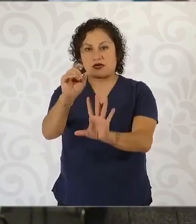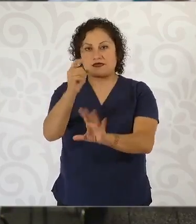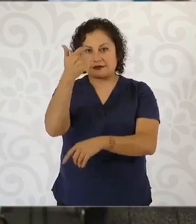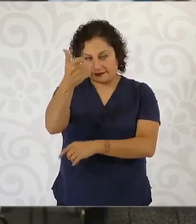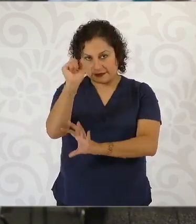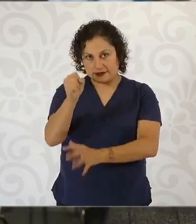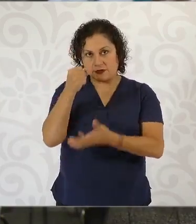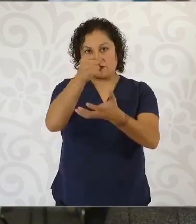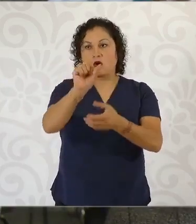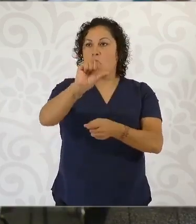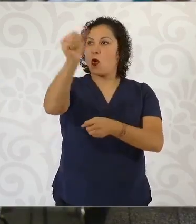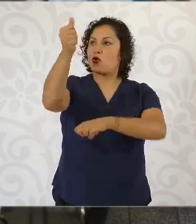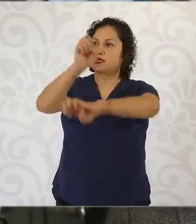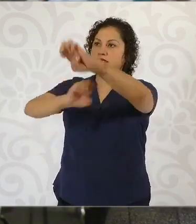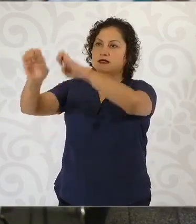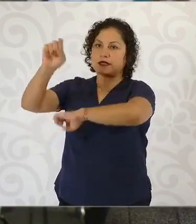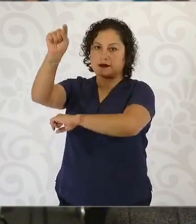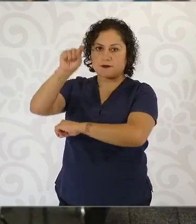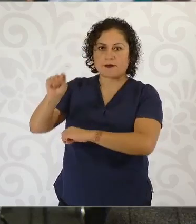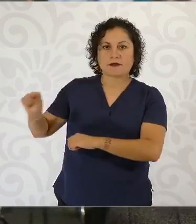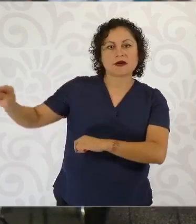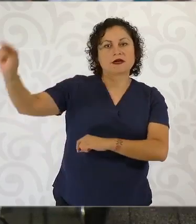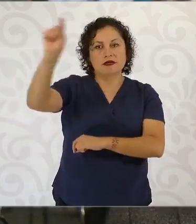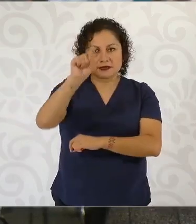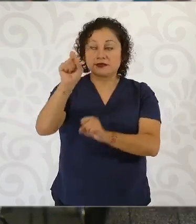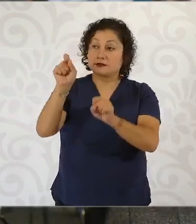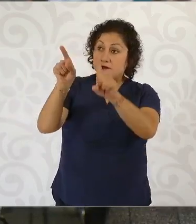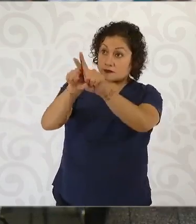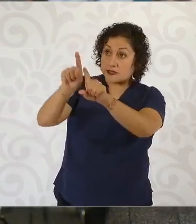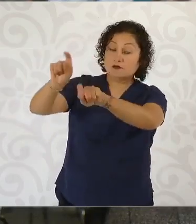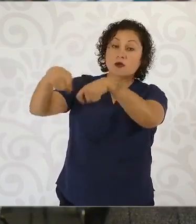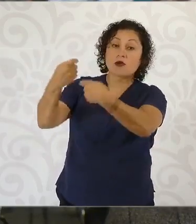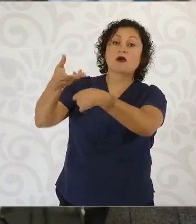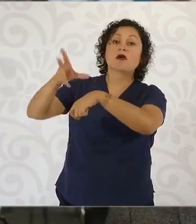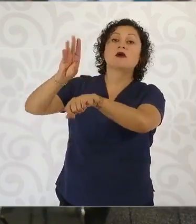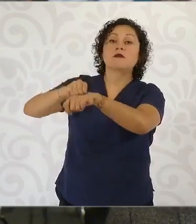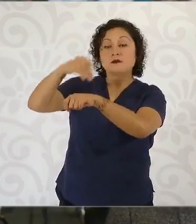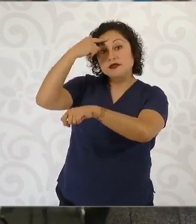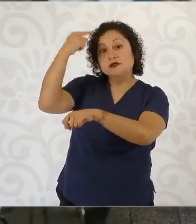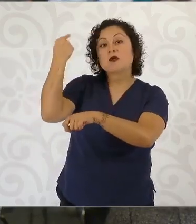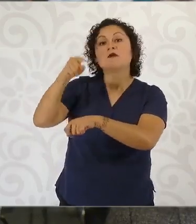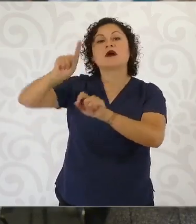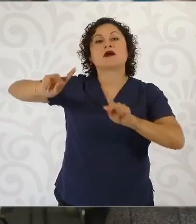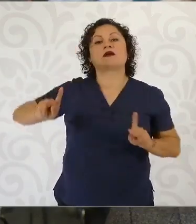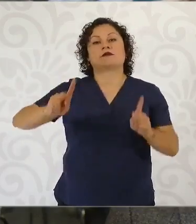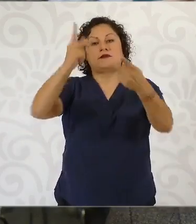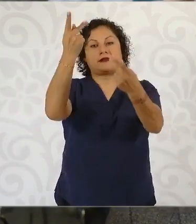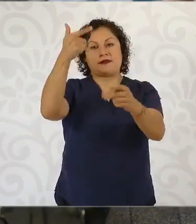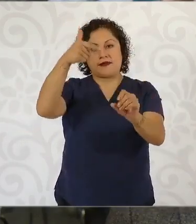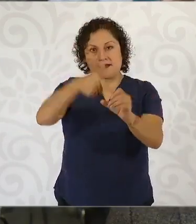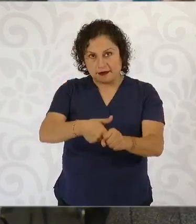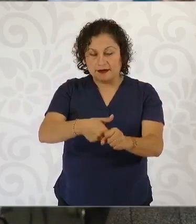de otras empresas que obtuvieron más bien permisos para comercializar hidrocarburos, justamente